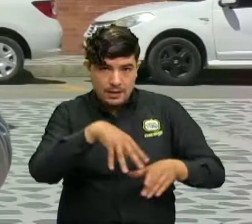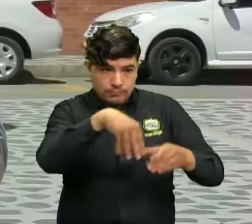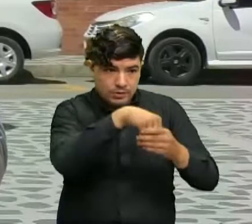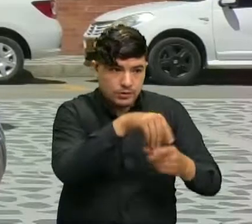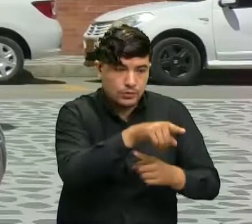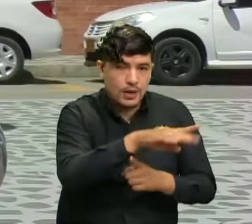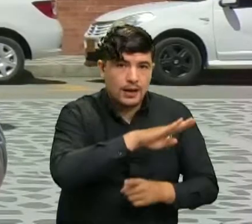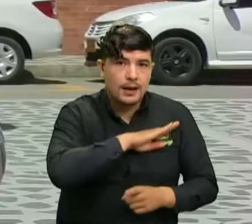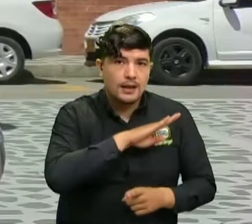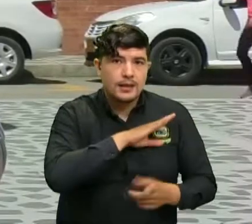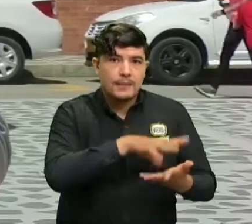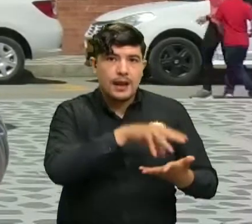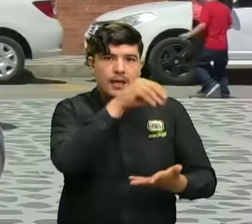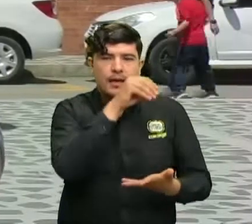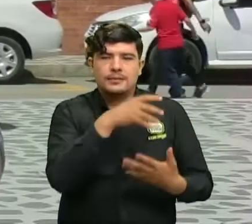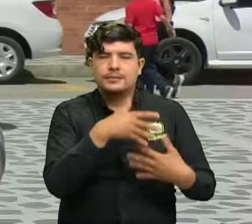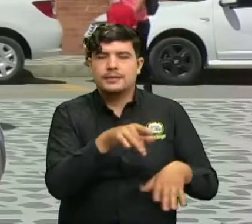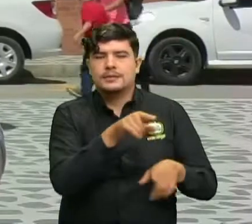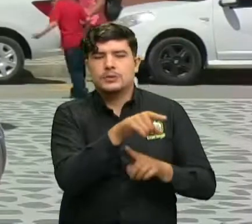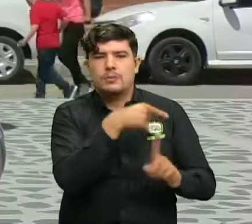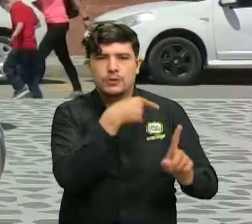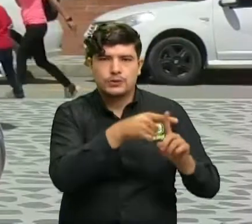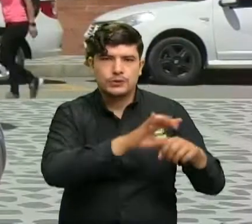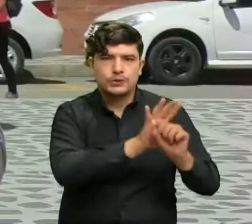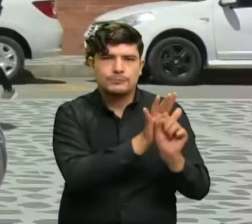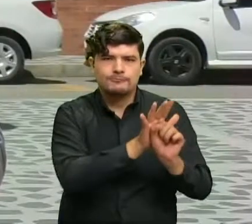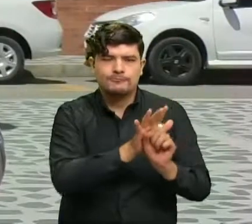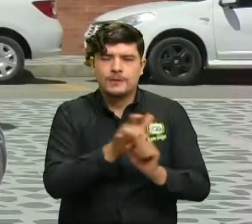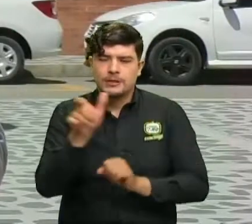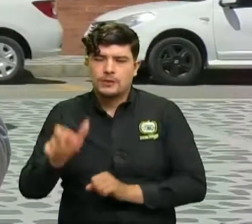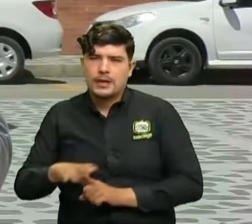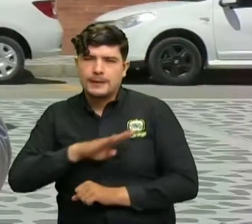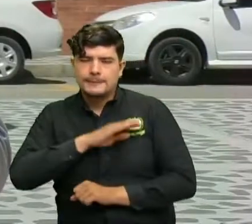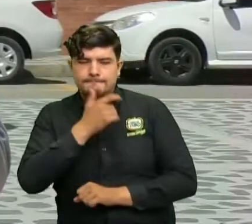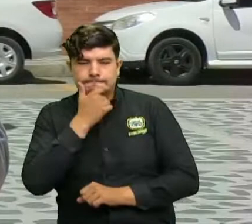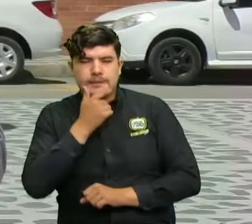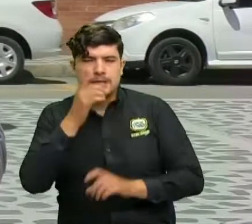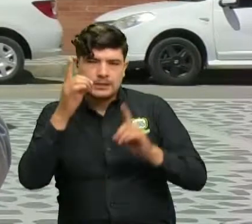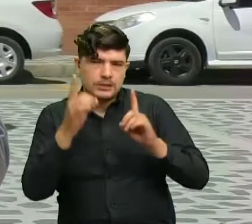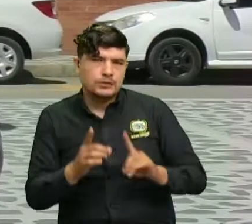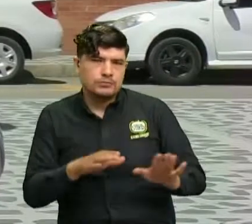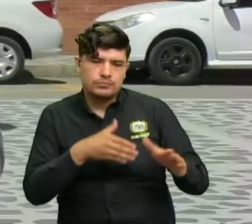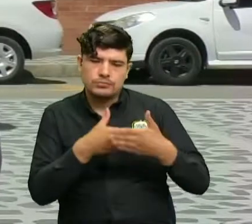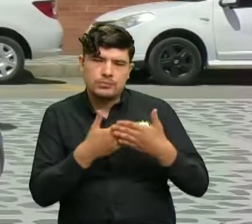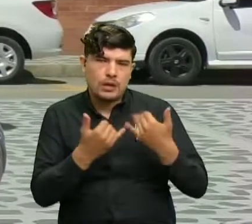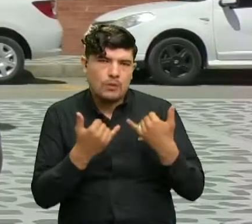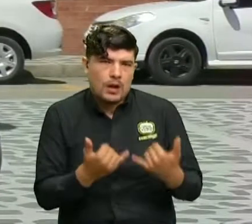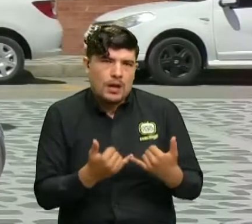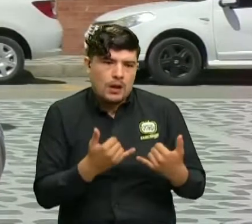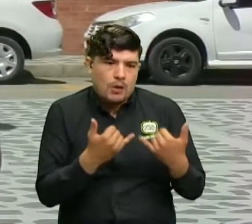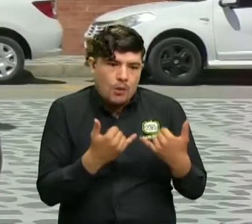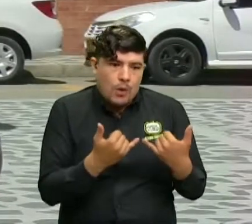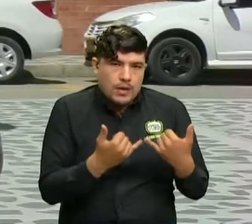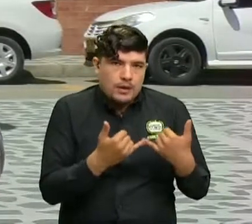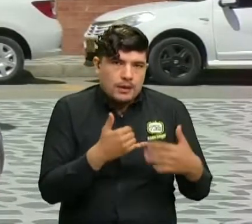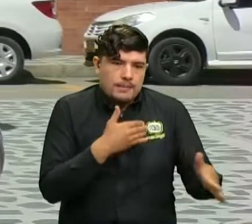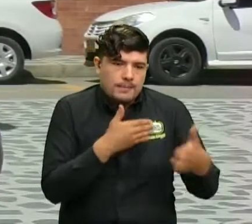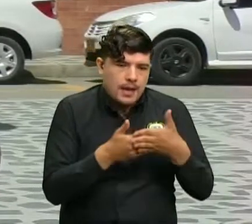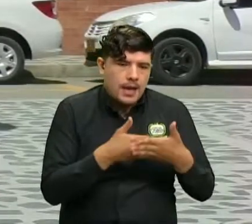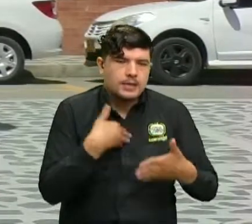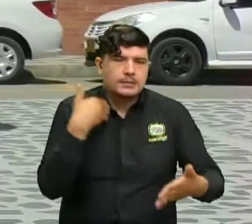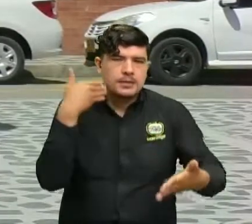razón la administración municipal tomó la decisión de cerrar las instalaciones desde el día de hoy hasta el próximo lunes 24